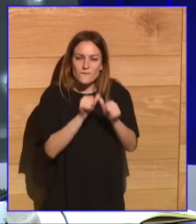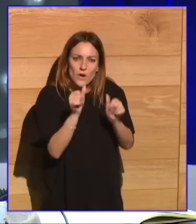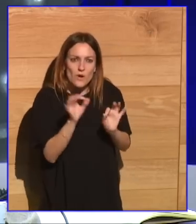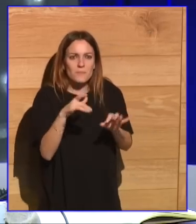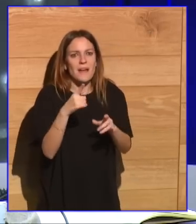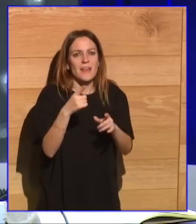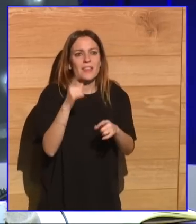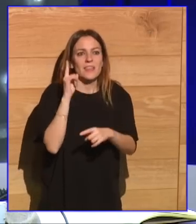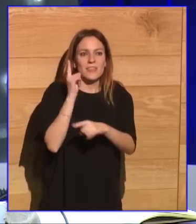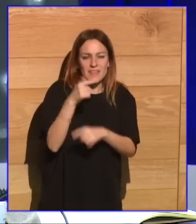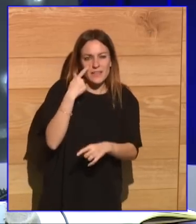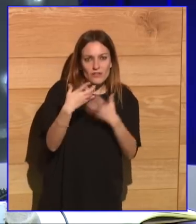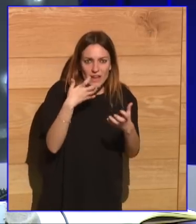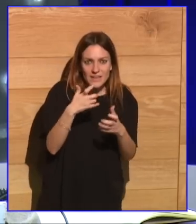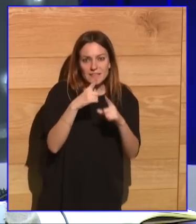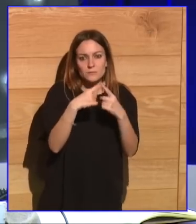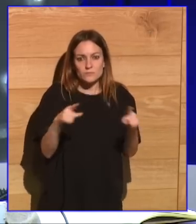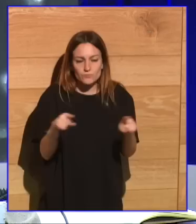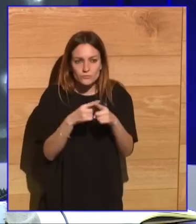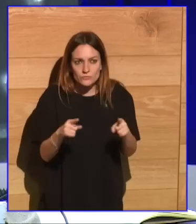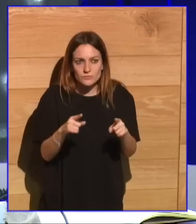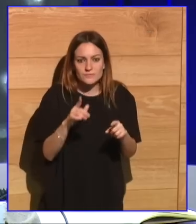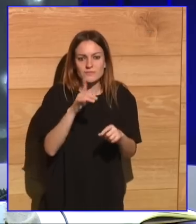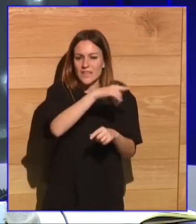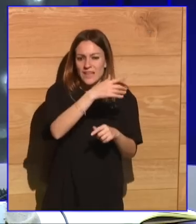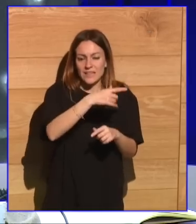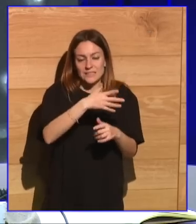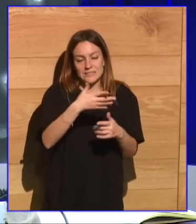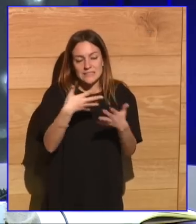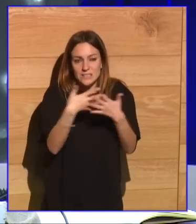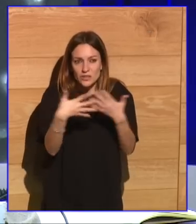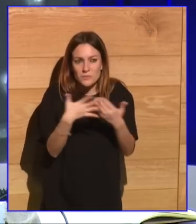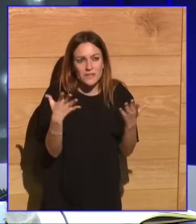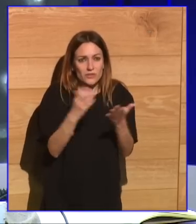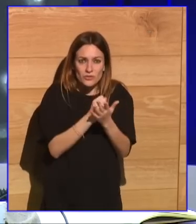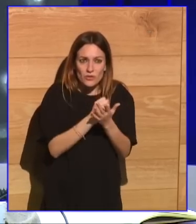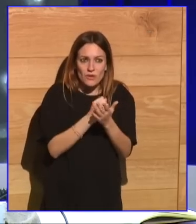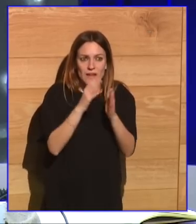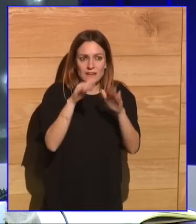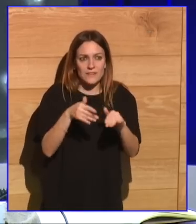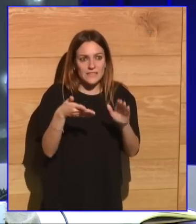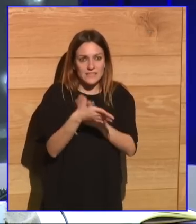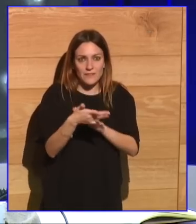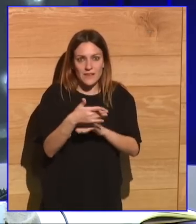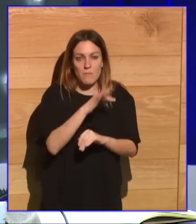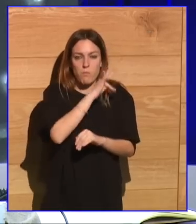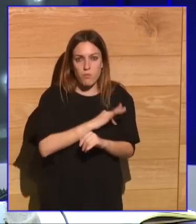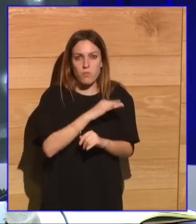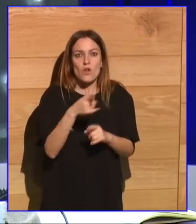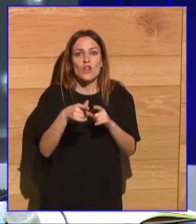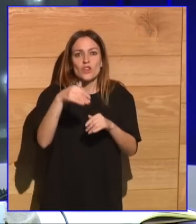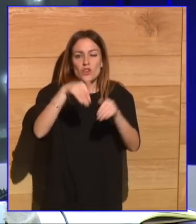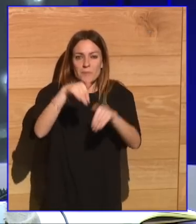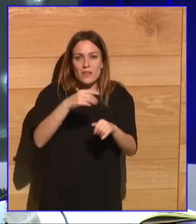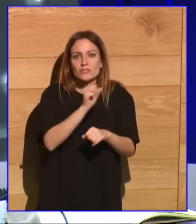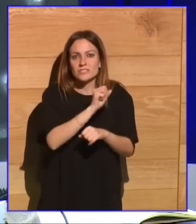de arte, música, etcétera. La suma de todo esto probablemente acabe cerrándose en 13 nominaciones, haciendo una